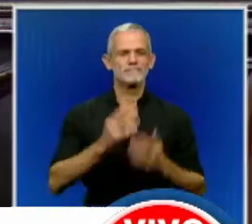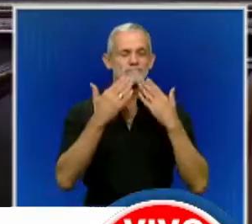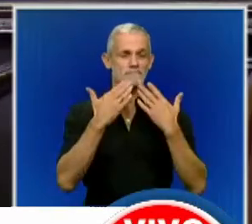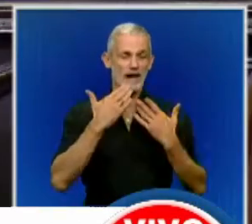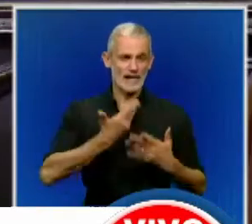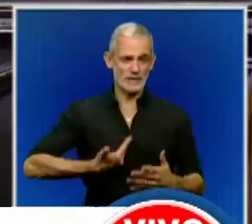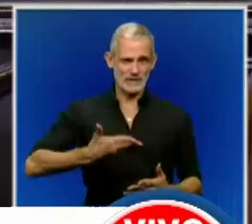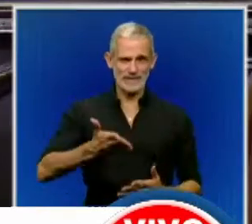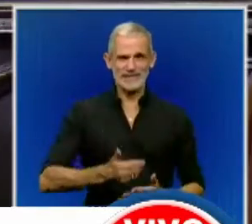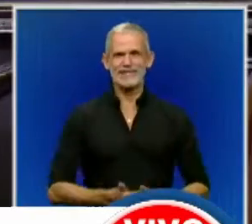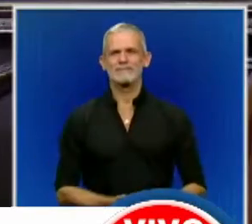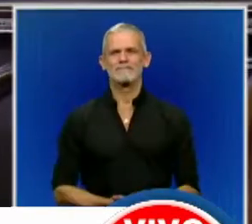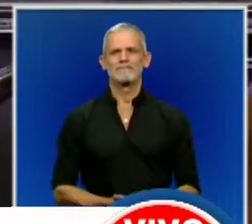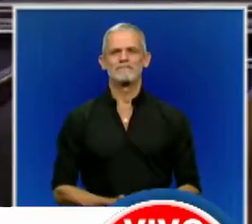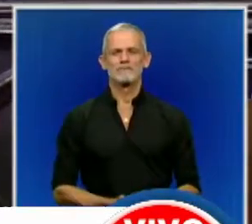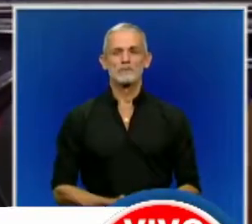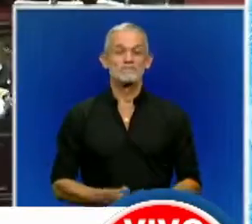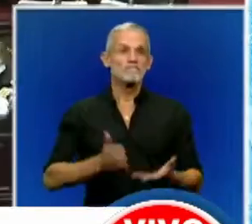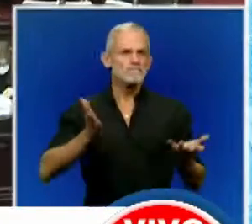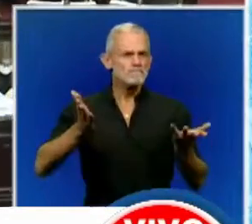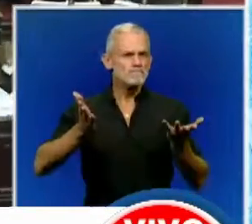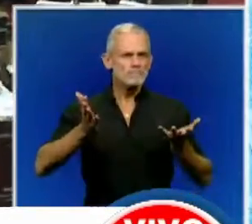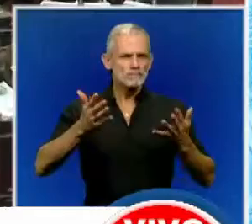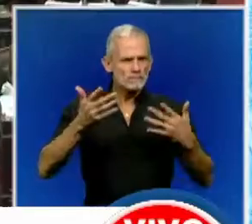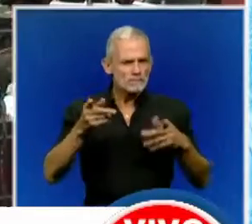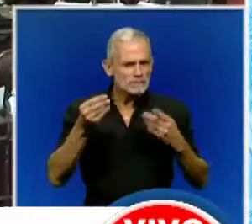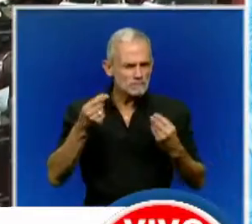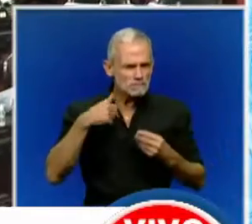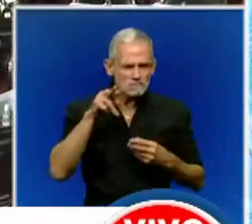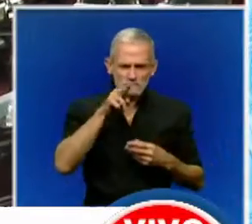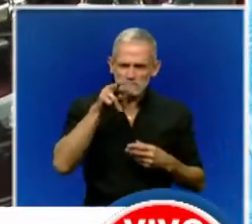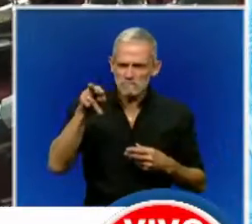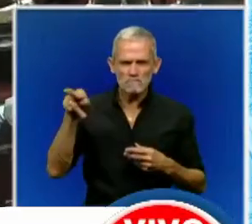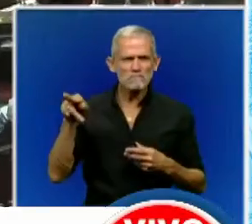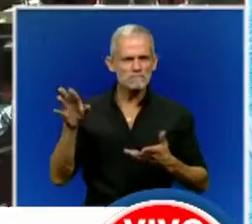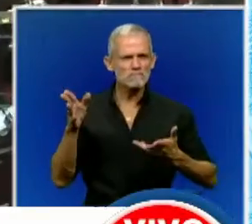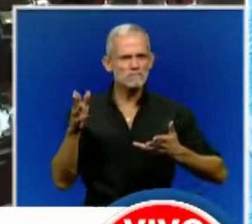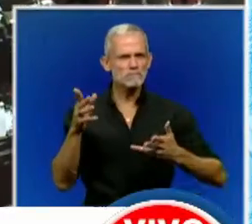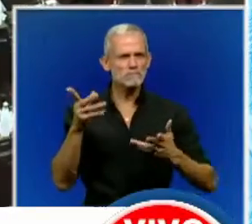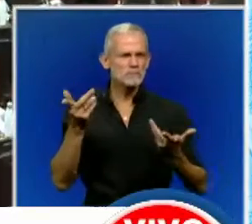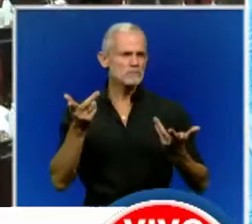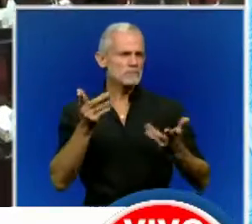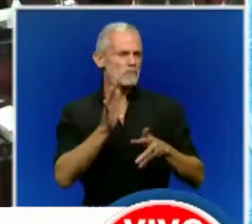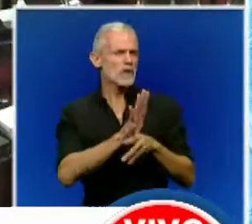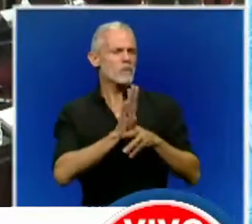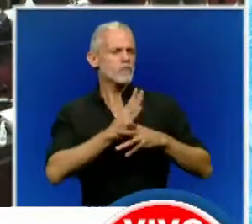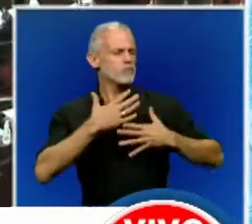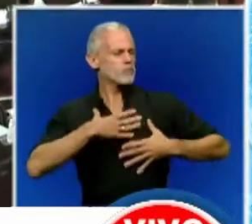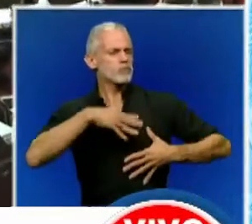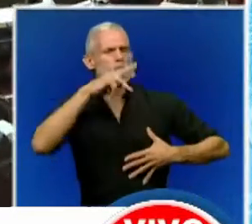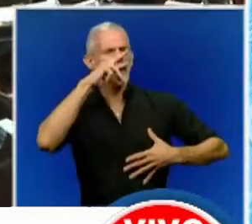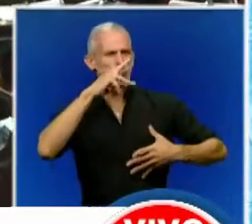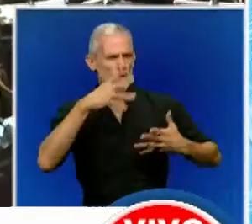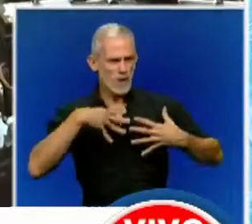Gracias, señor presidente. Es notable cómo visten con un traje lujoso como